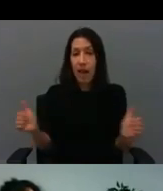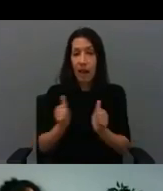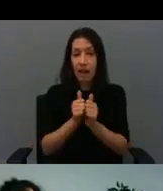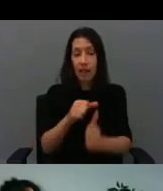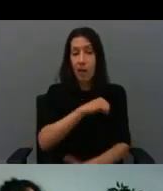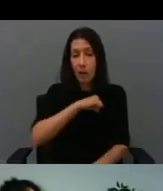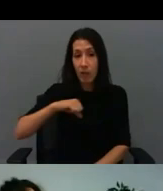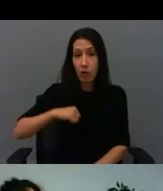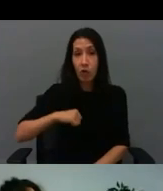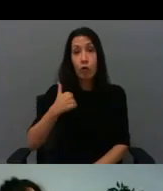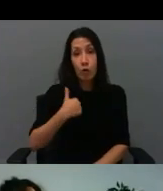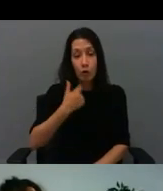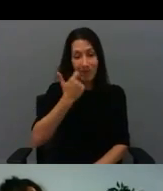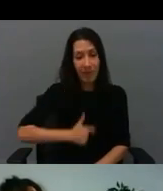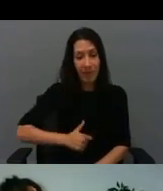llevo